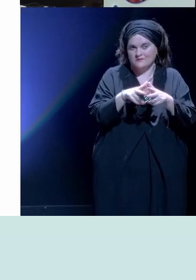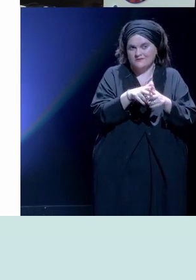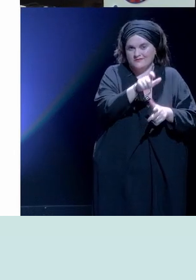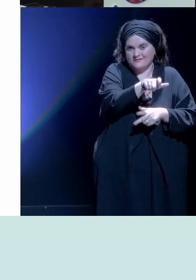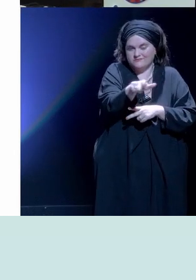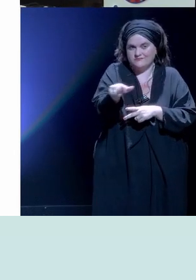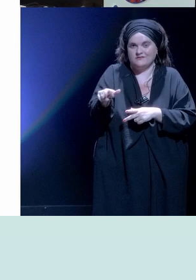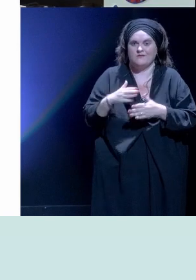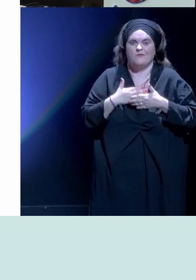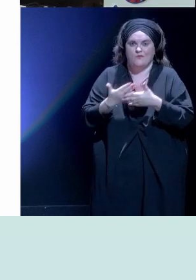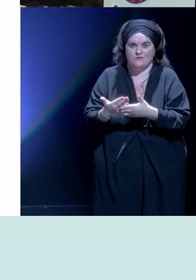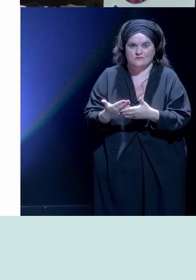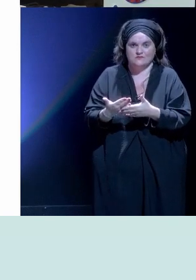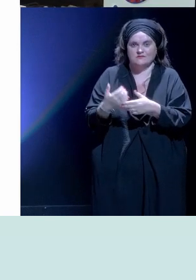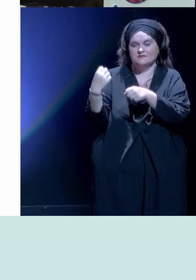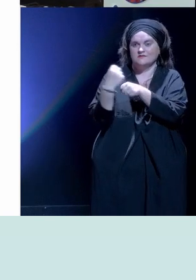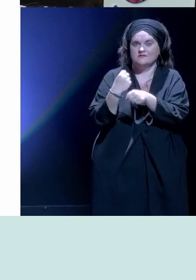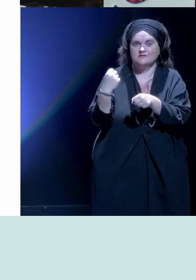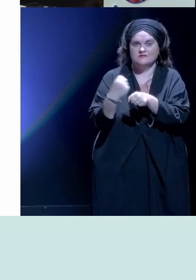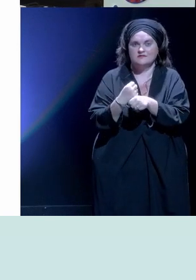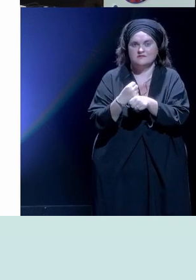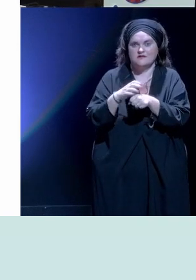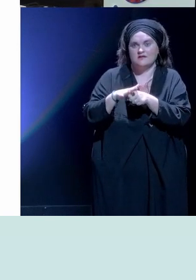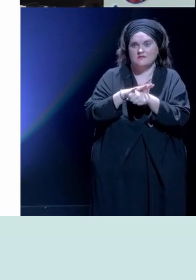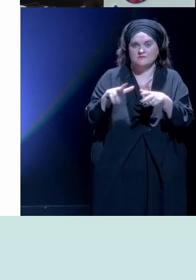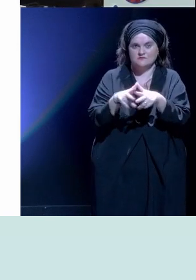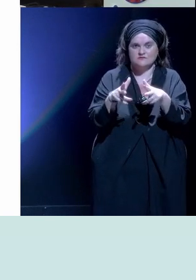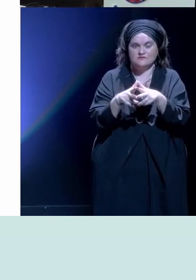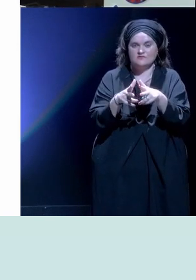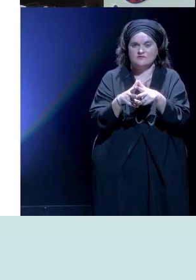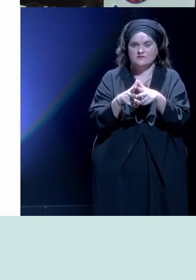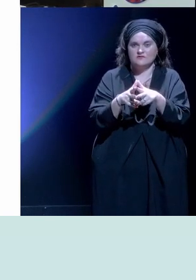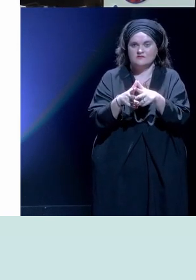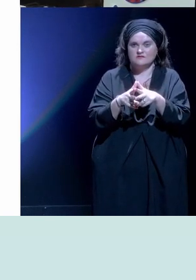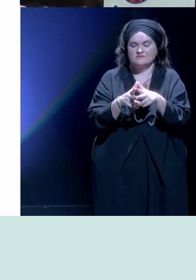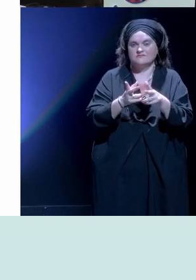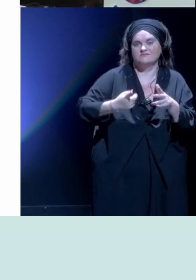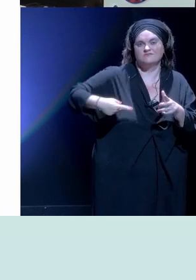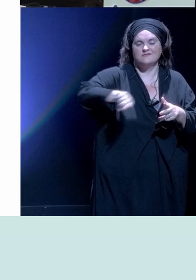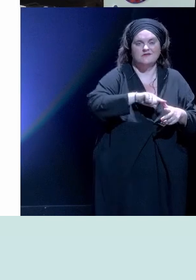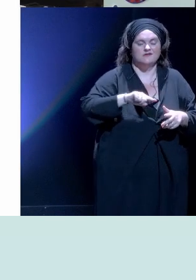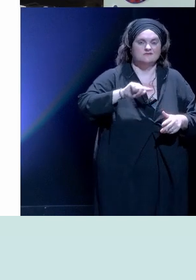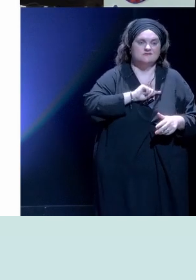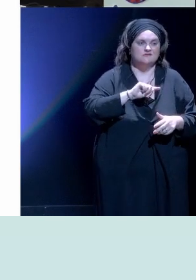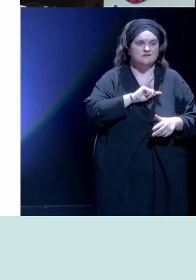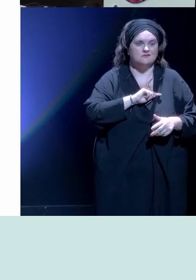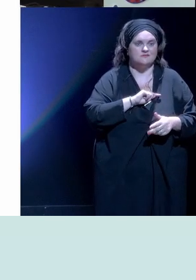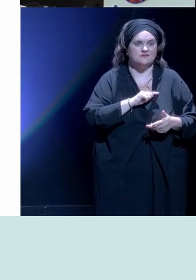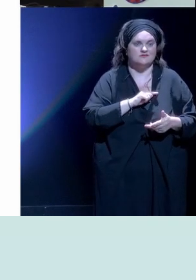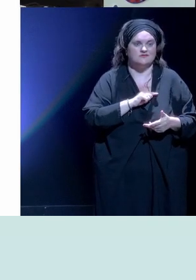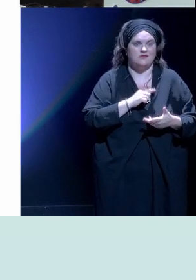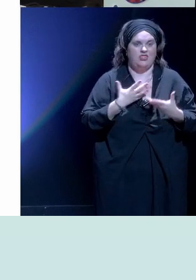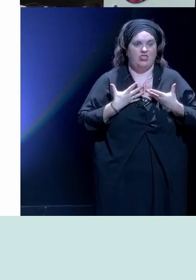social, muchos voluntarios que trabajan en el ámbito social, que se sienten desencantados por